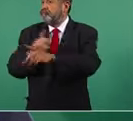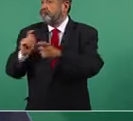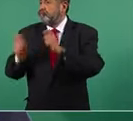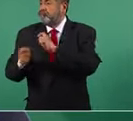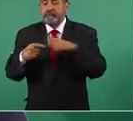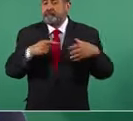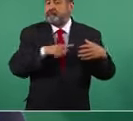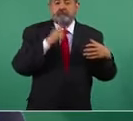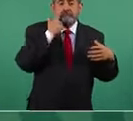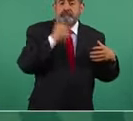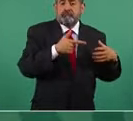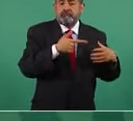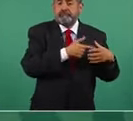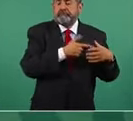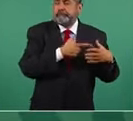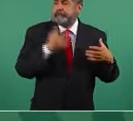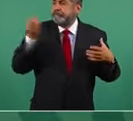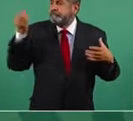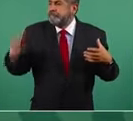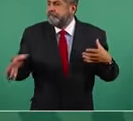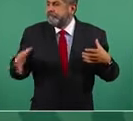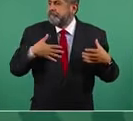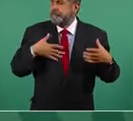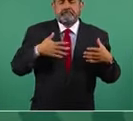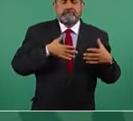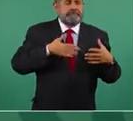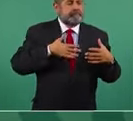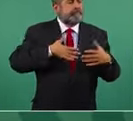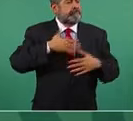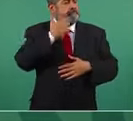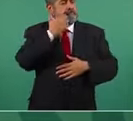porque a ellos les conviene mantener el statu quo,